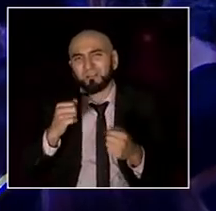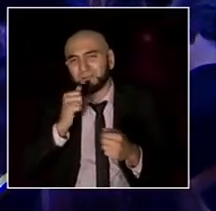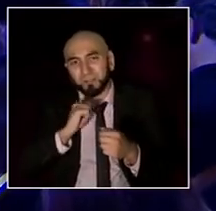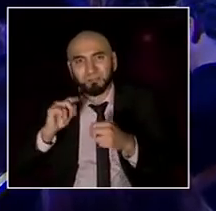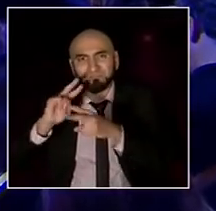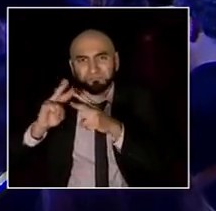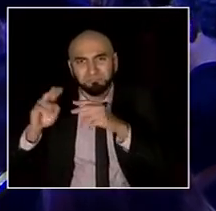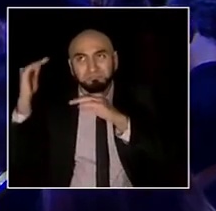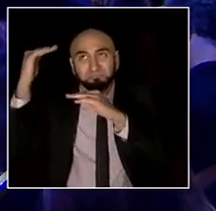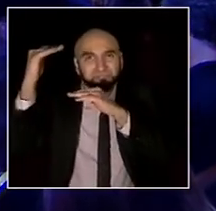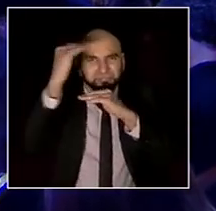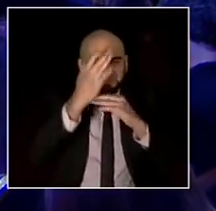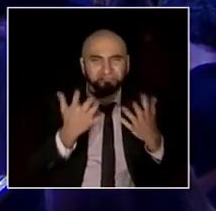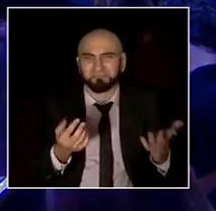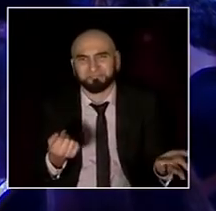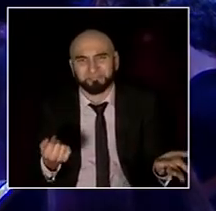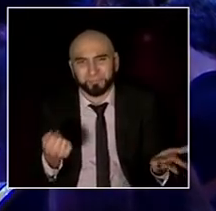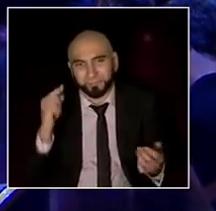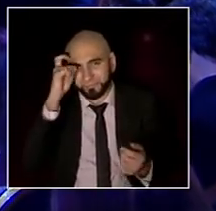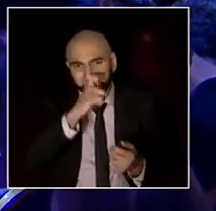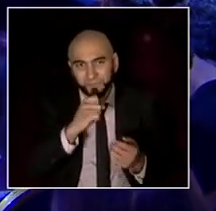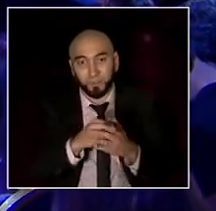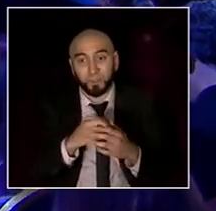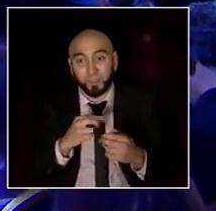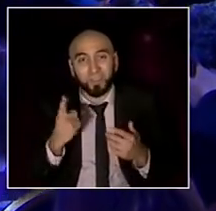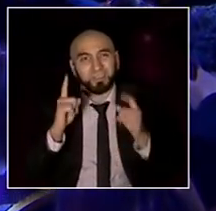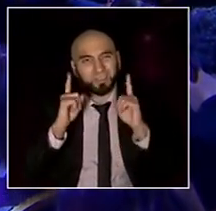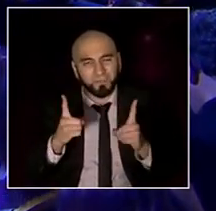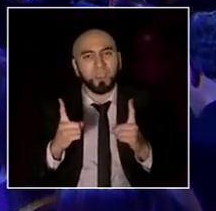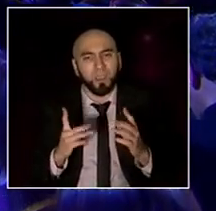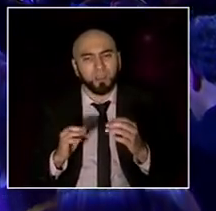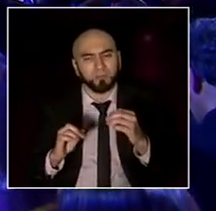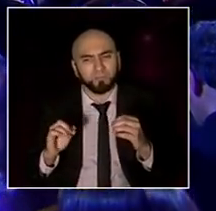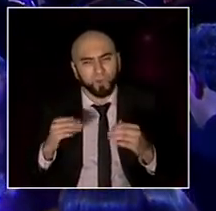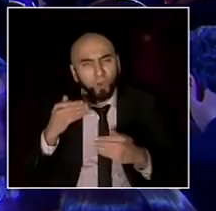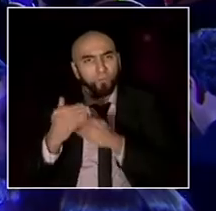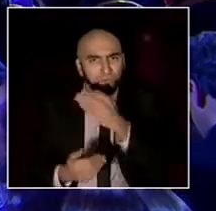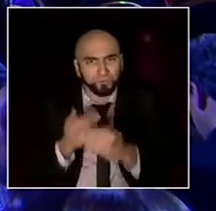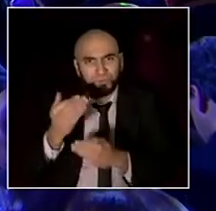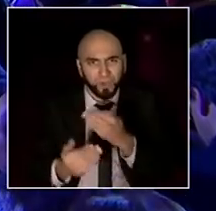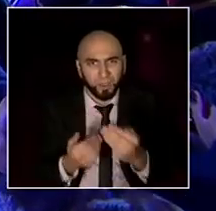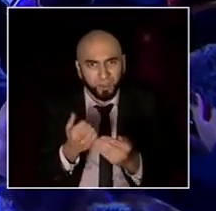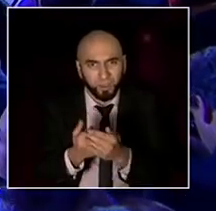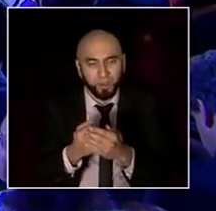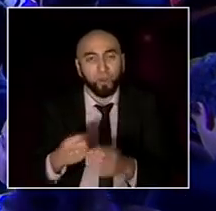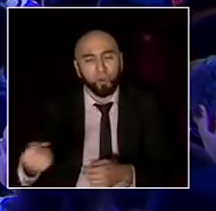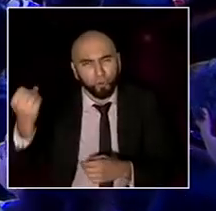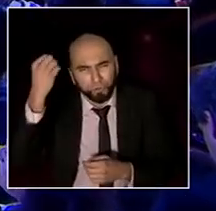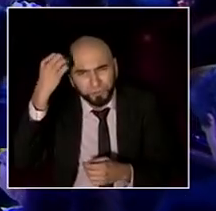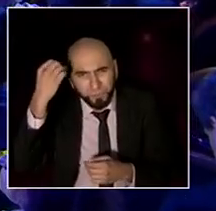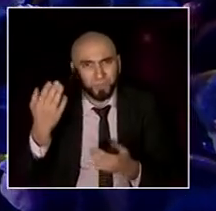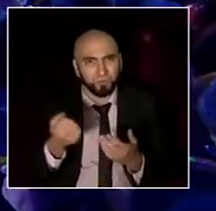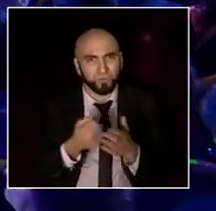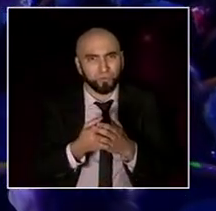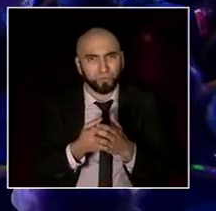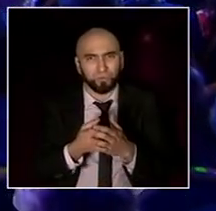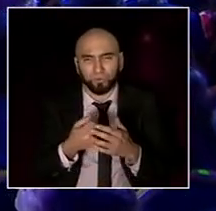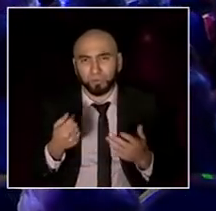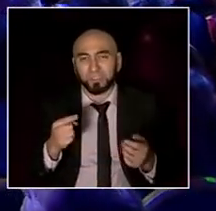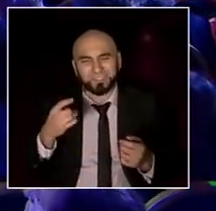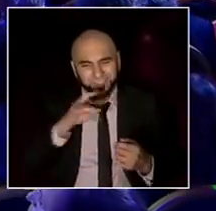Por otro lado, nuestra matriz productiva tiene que evolucionar hacia el conocimiento y no solo los recursos naturales. Chile requiere una